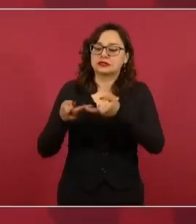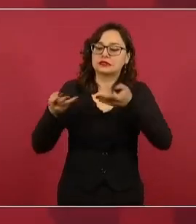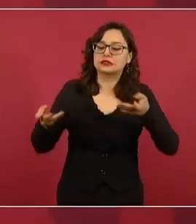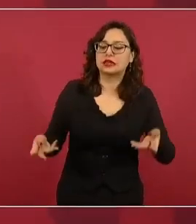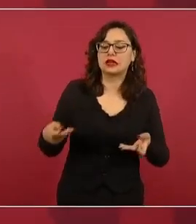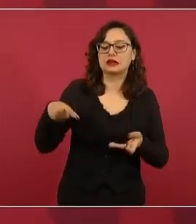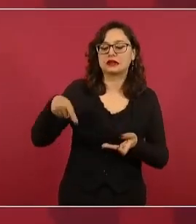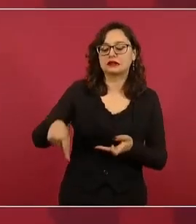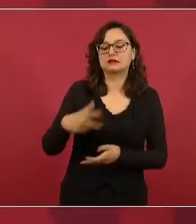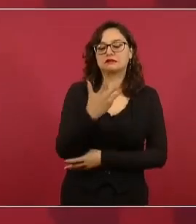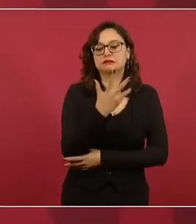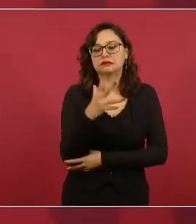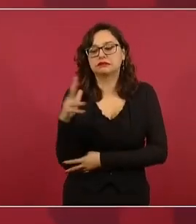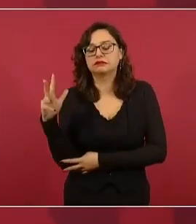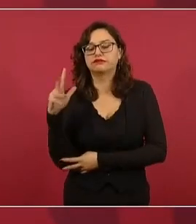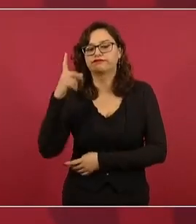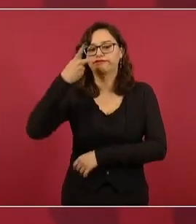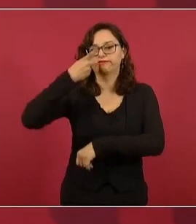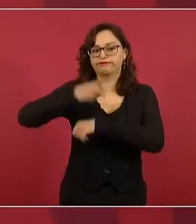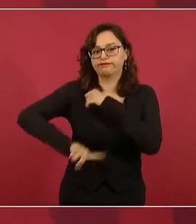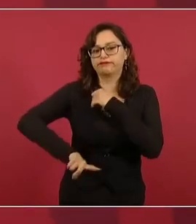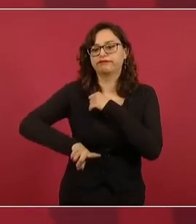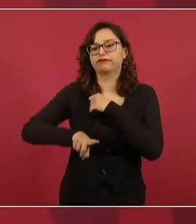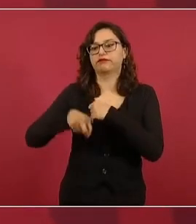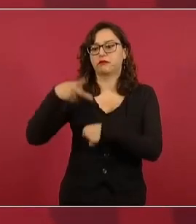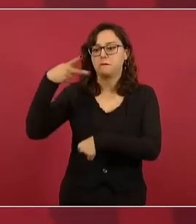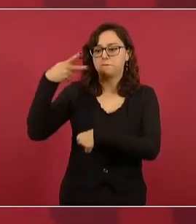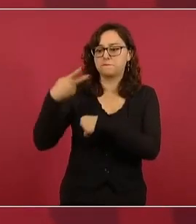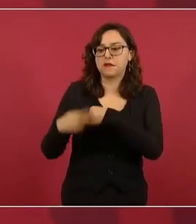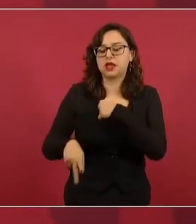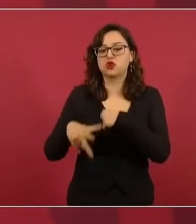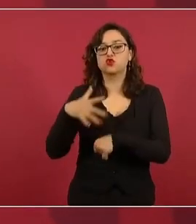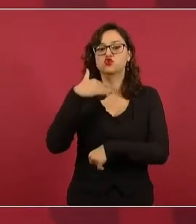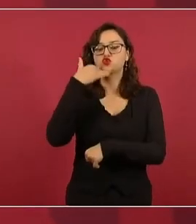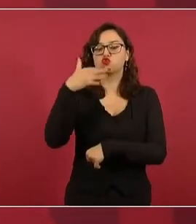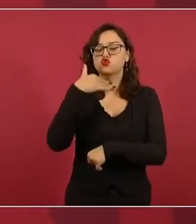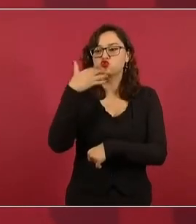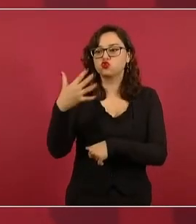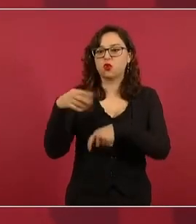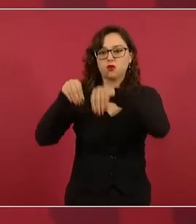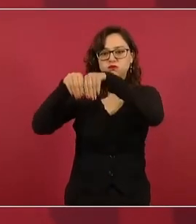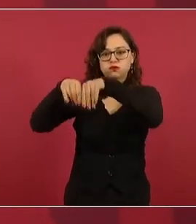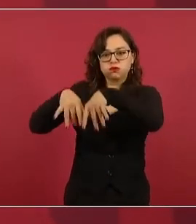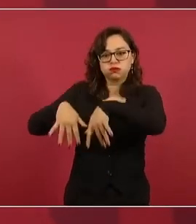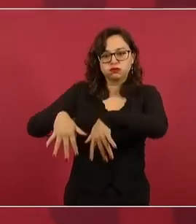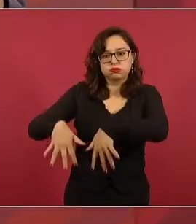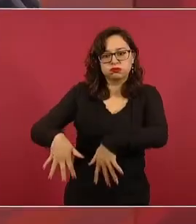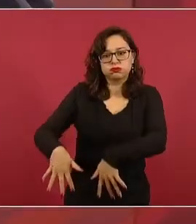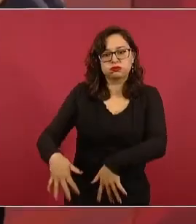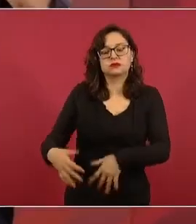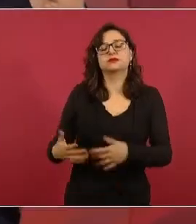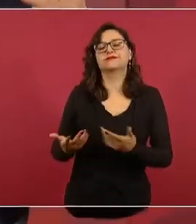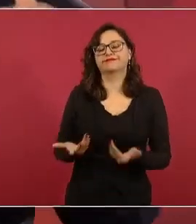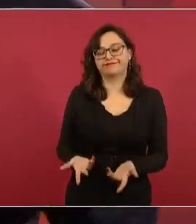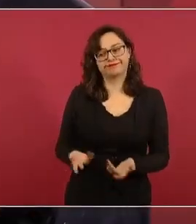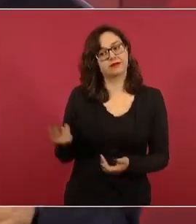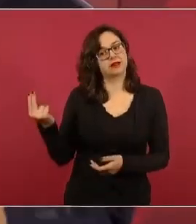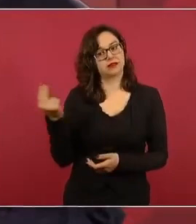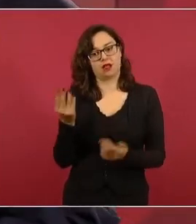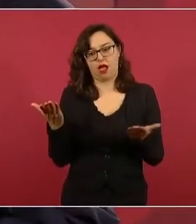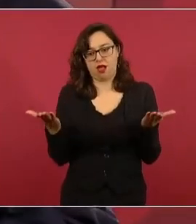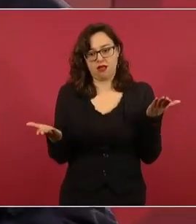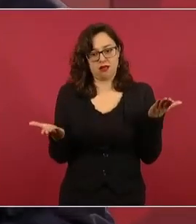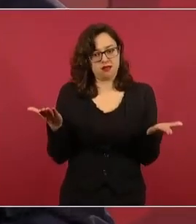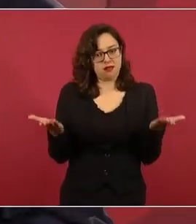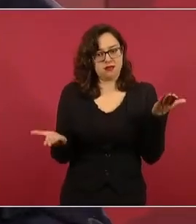desarrollo sustentable, no afectar el medio ambiente. Entonces, esa es la labor